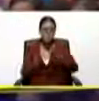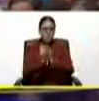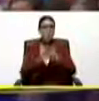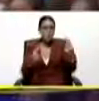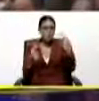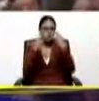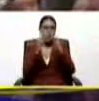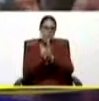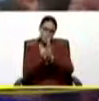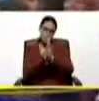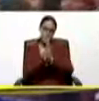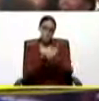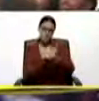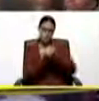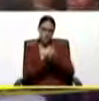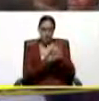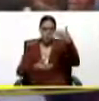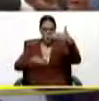favor.